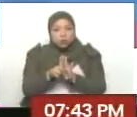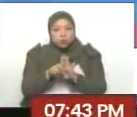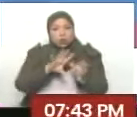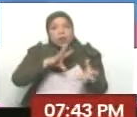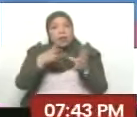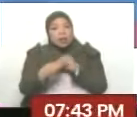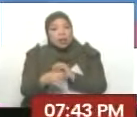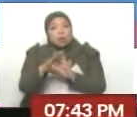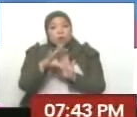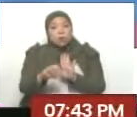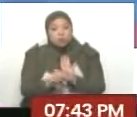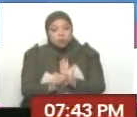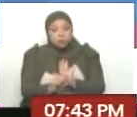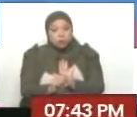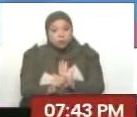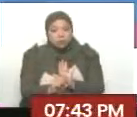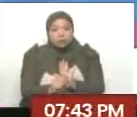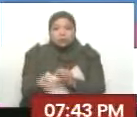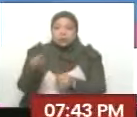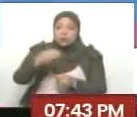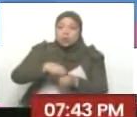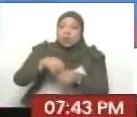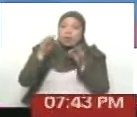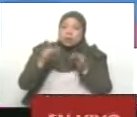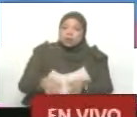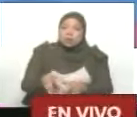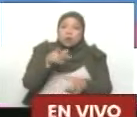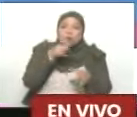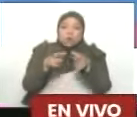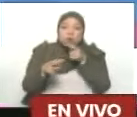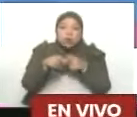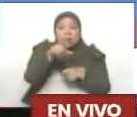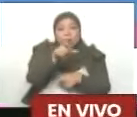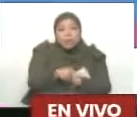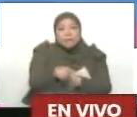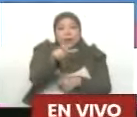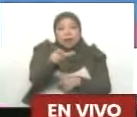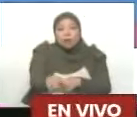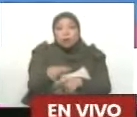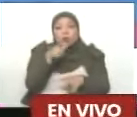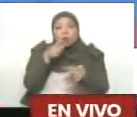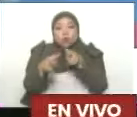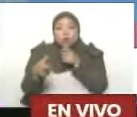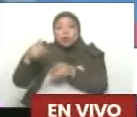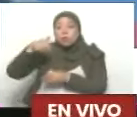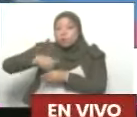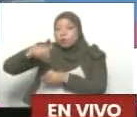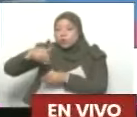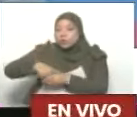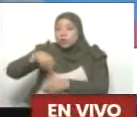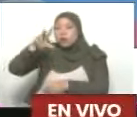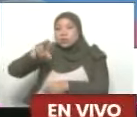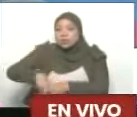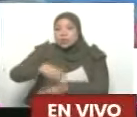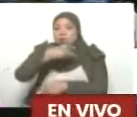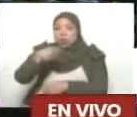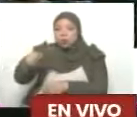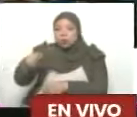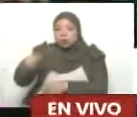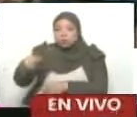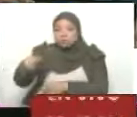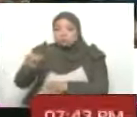de la Constitución está obligada a ir a la consulta del referéndum popular. El pueblo